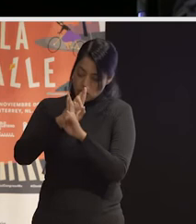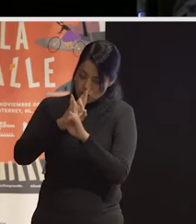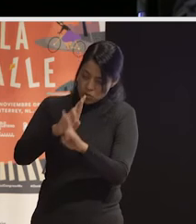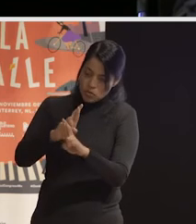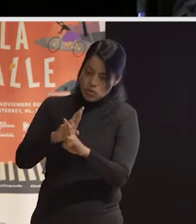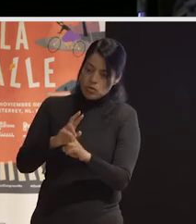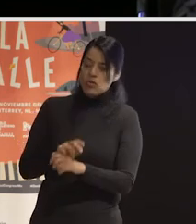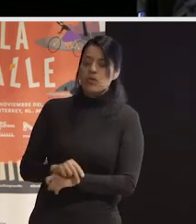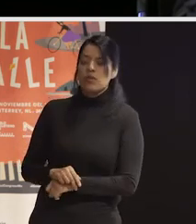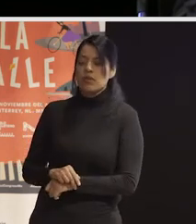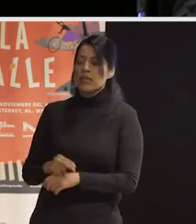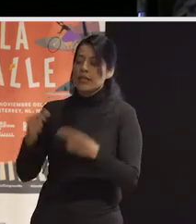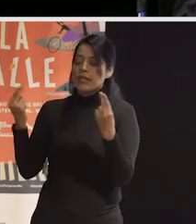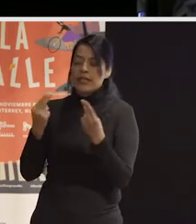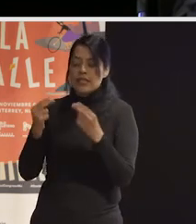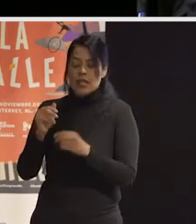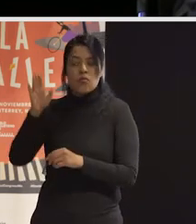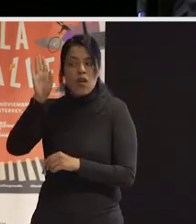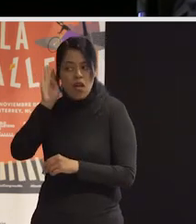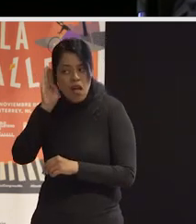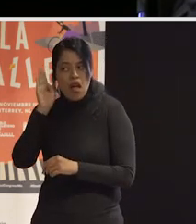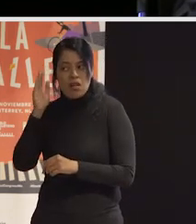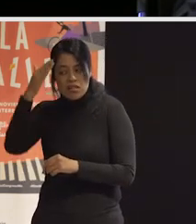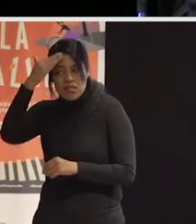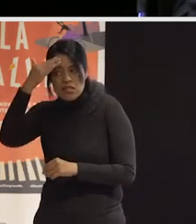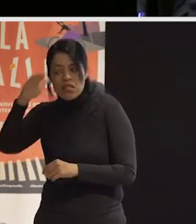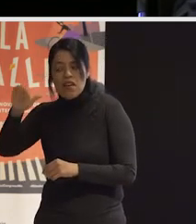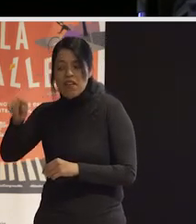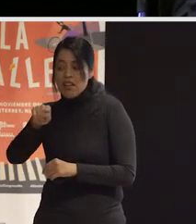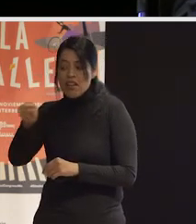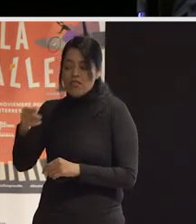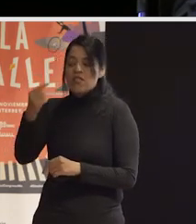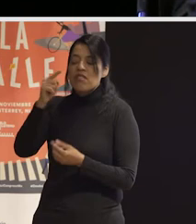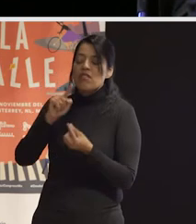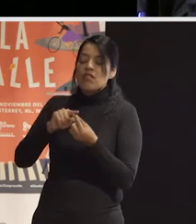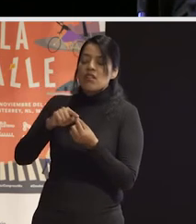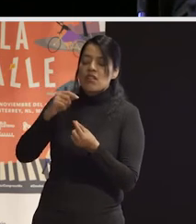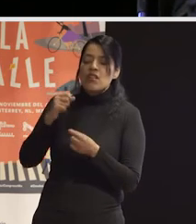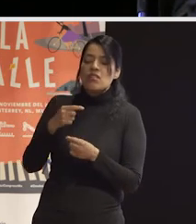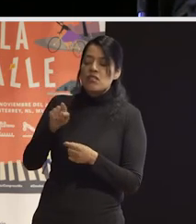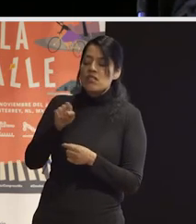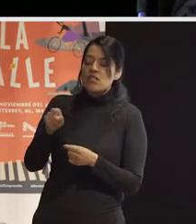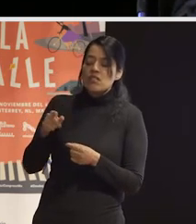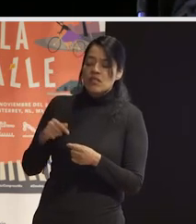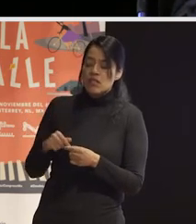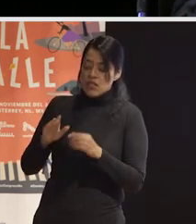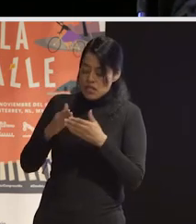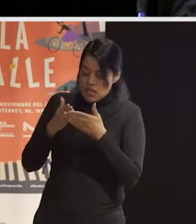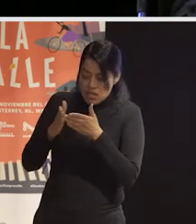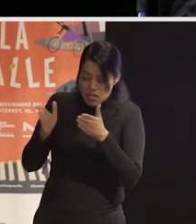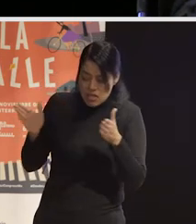para tener su respuesta necesitamos enterarnos enterarnos quiénes son y dar abrir las puertas